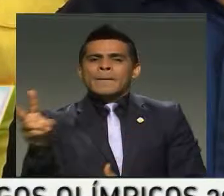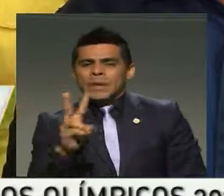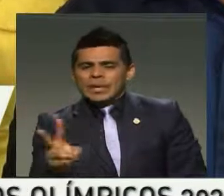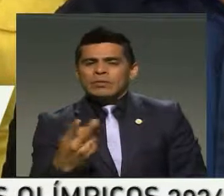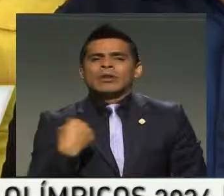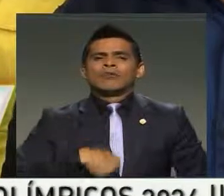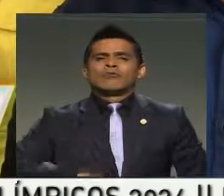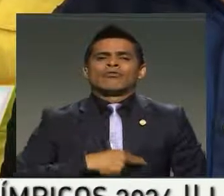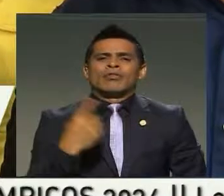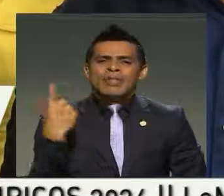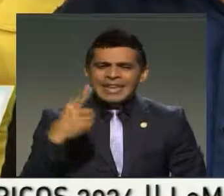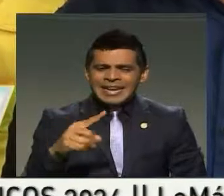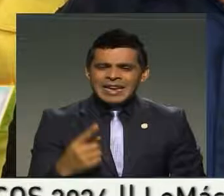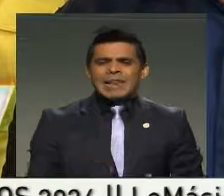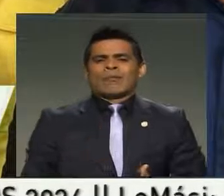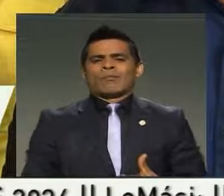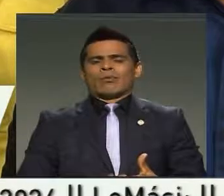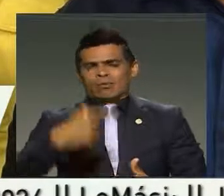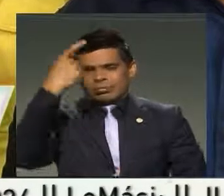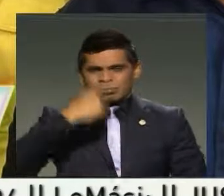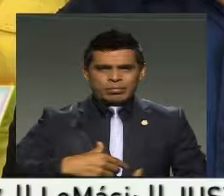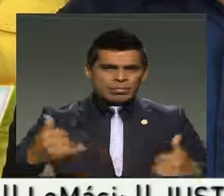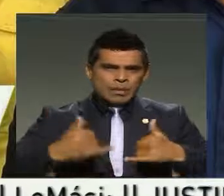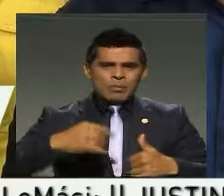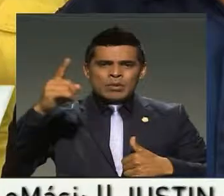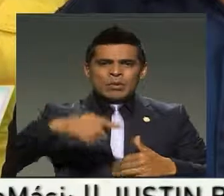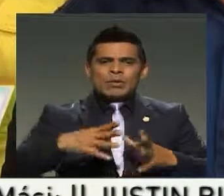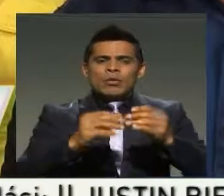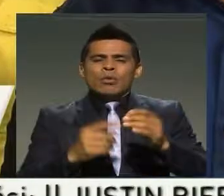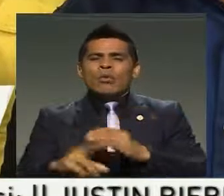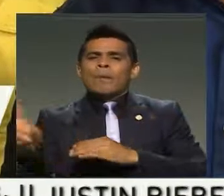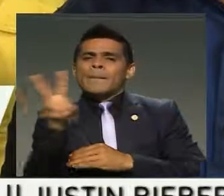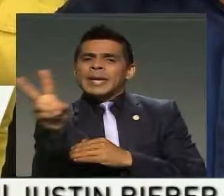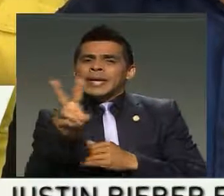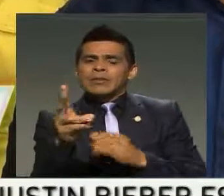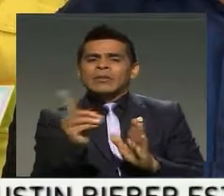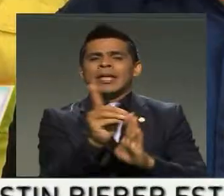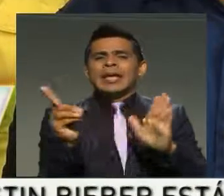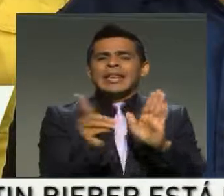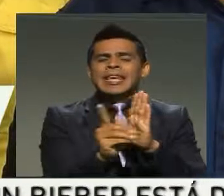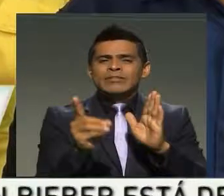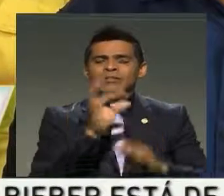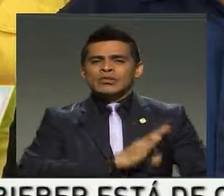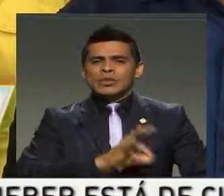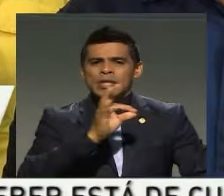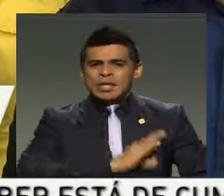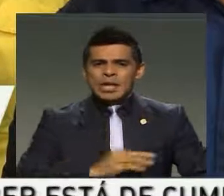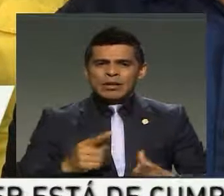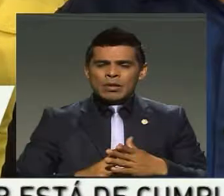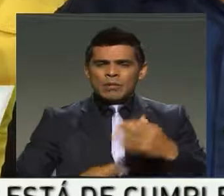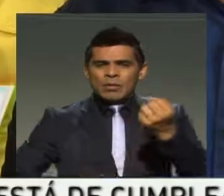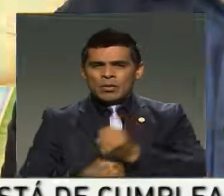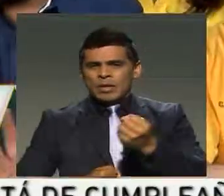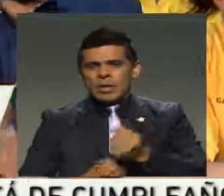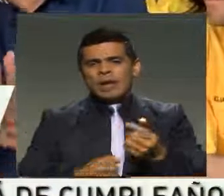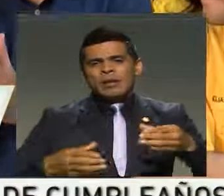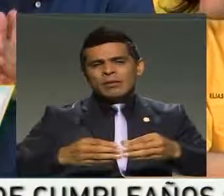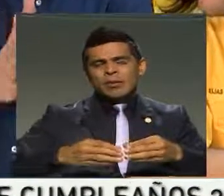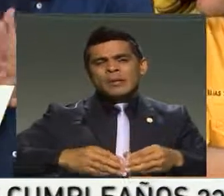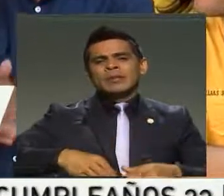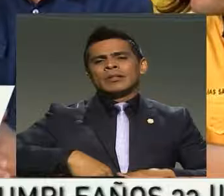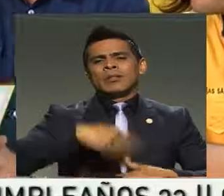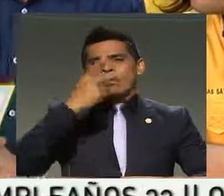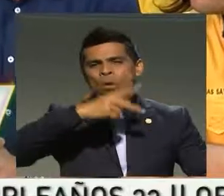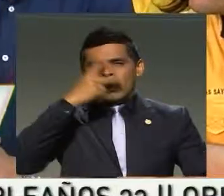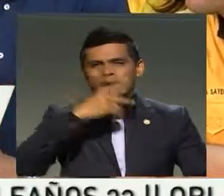legítima deber y obligación, pero también nuestro deber, de nuestro derecho ciudadano de poder legitimar nuestros partidos.